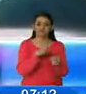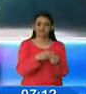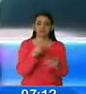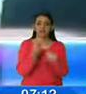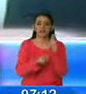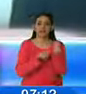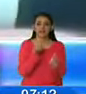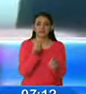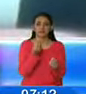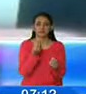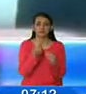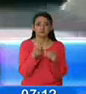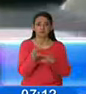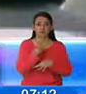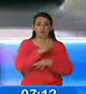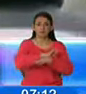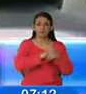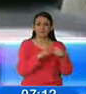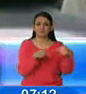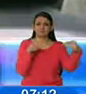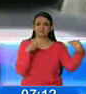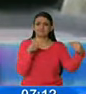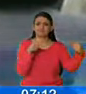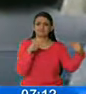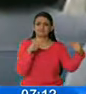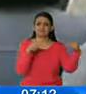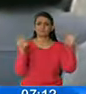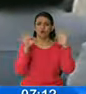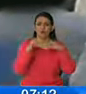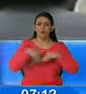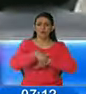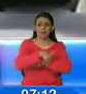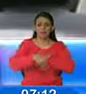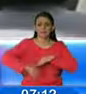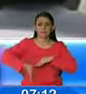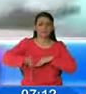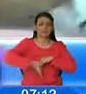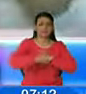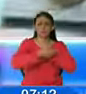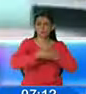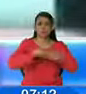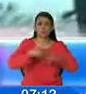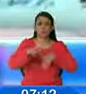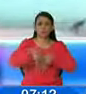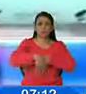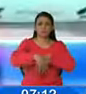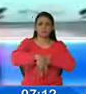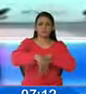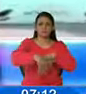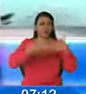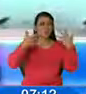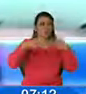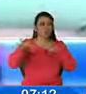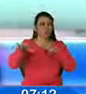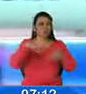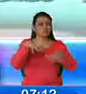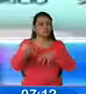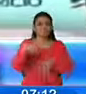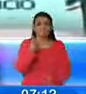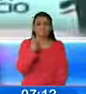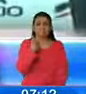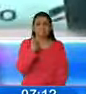opondremos desde la Asamblea o desde las calles, si es necesario, a cualquier acción